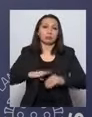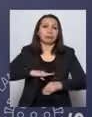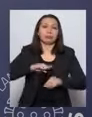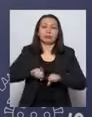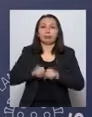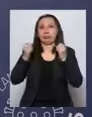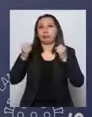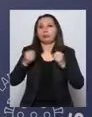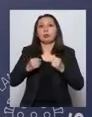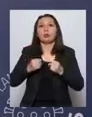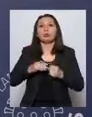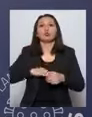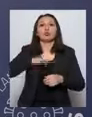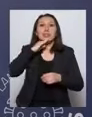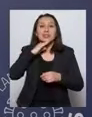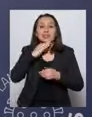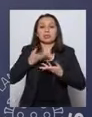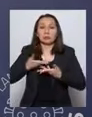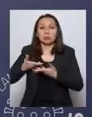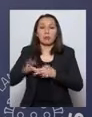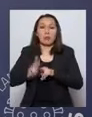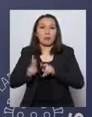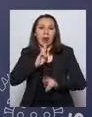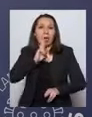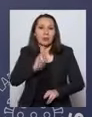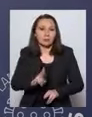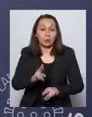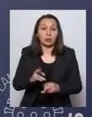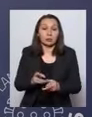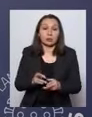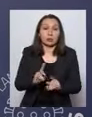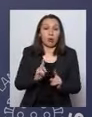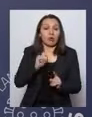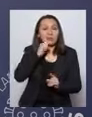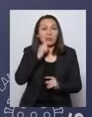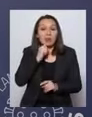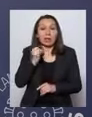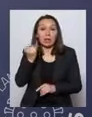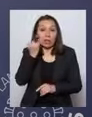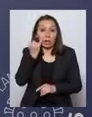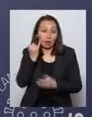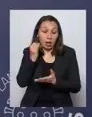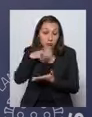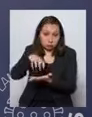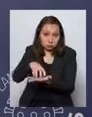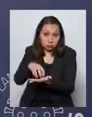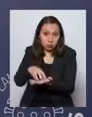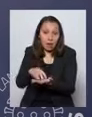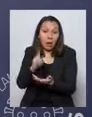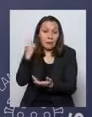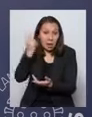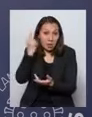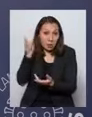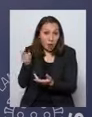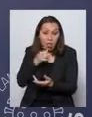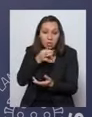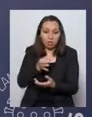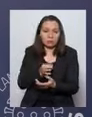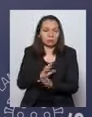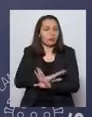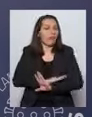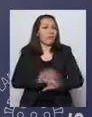de insumos como se ha señalado no es que las instituciones privadas según entiendo hayan dicho